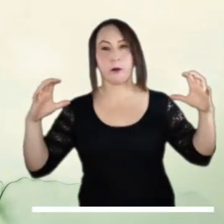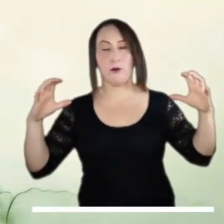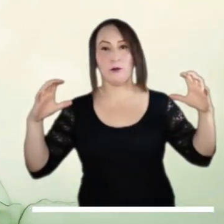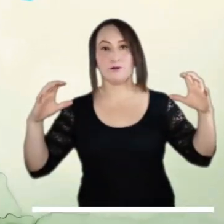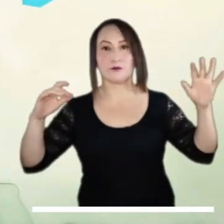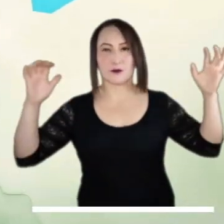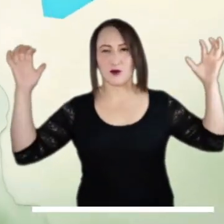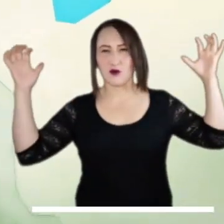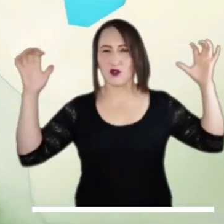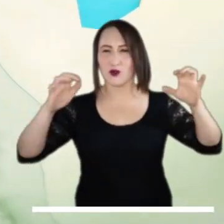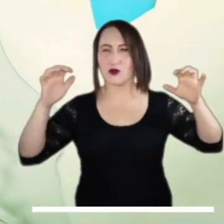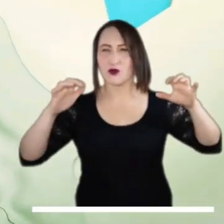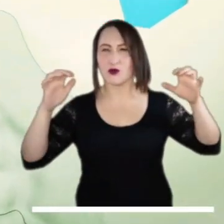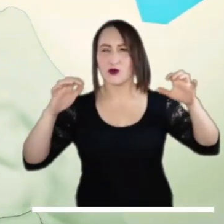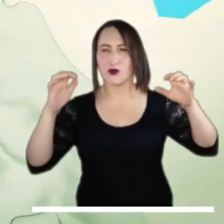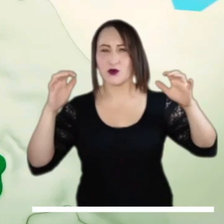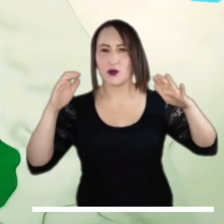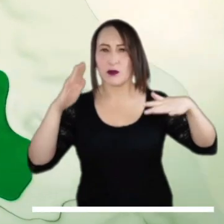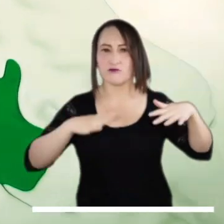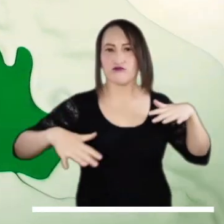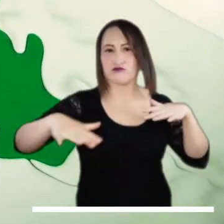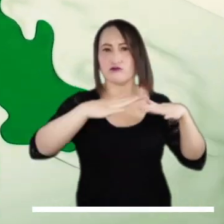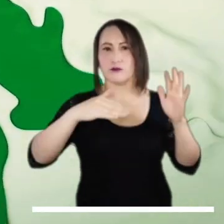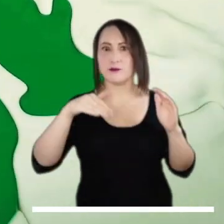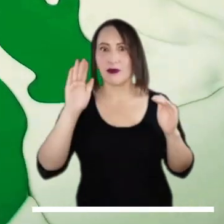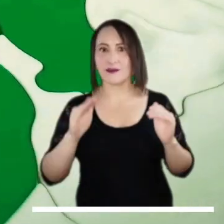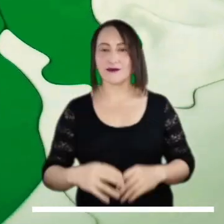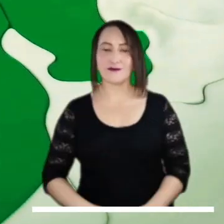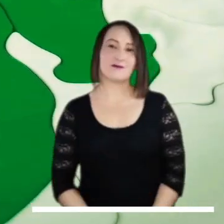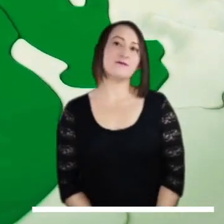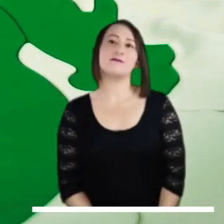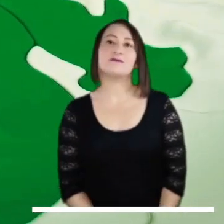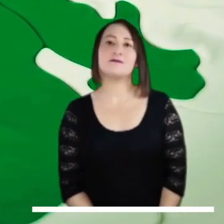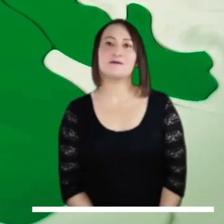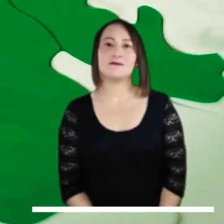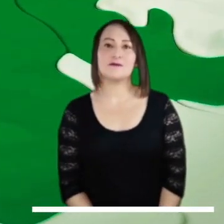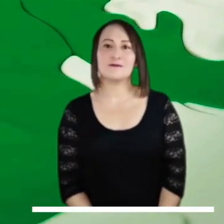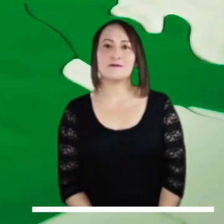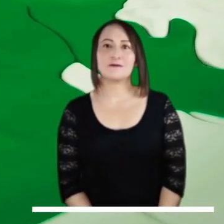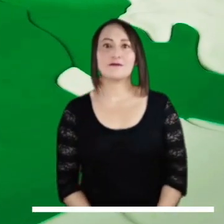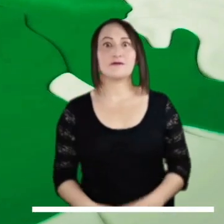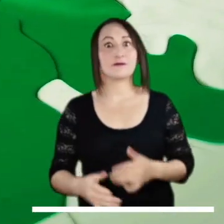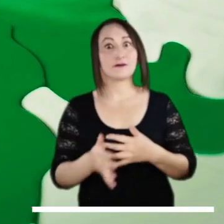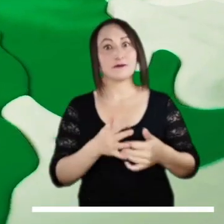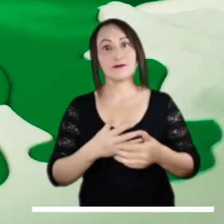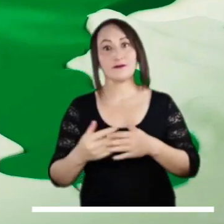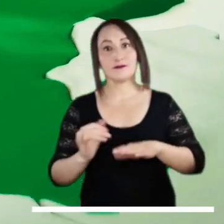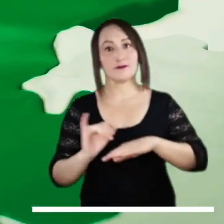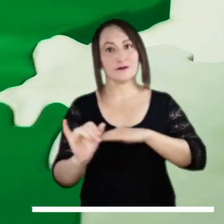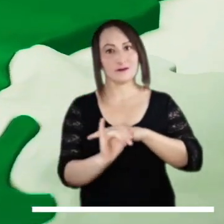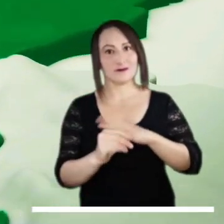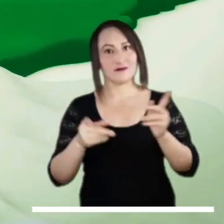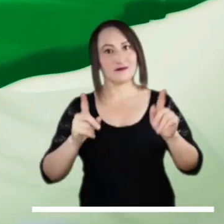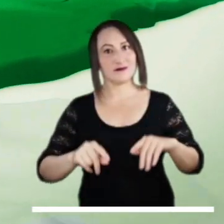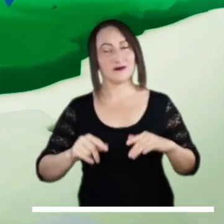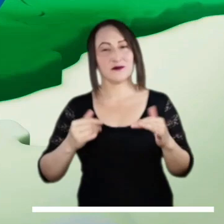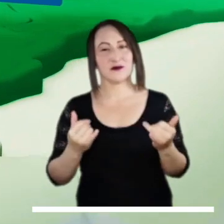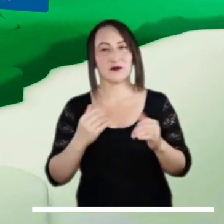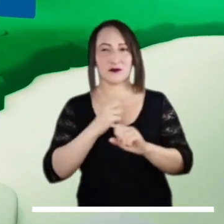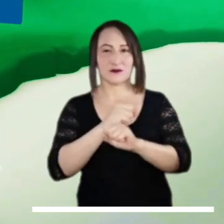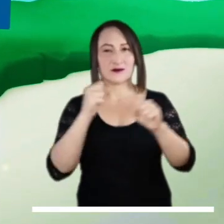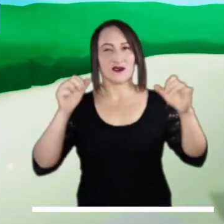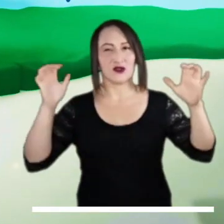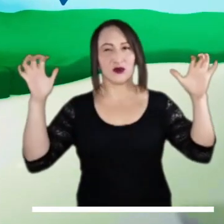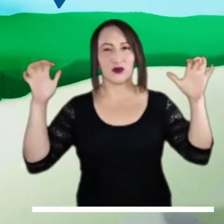predominará en el norte del país, acompañada de precipitaciones dispersas en la mayoría del territorio. También se calcula para el